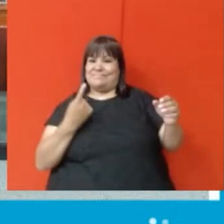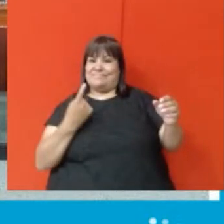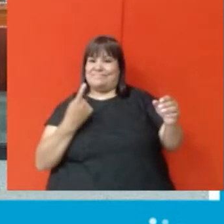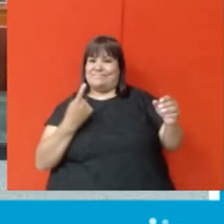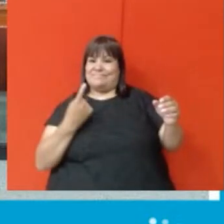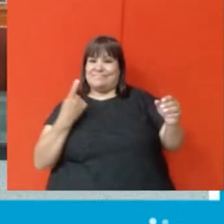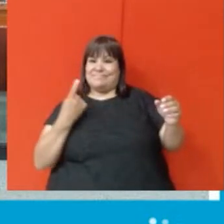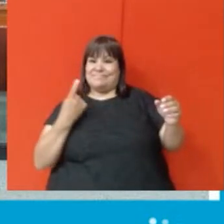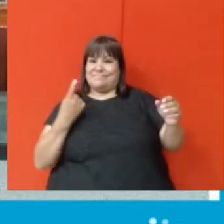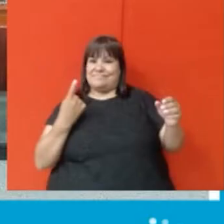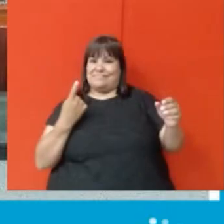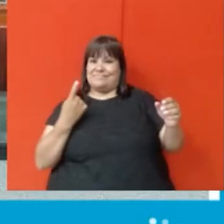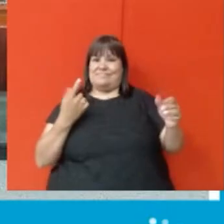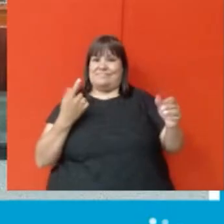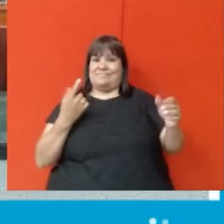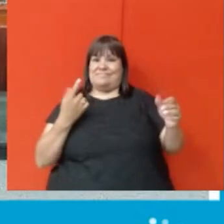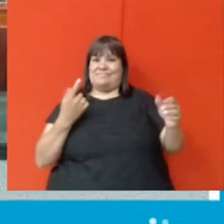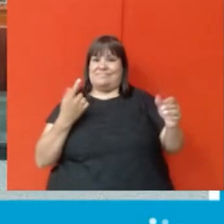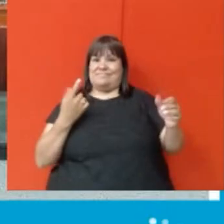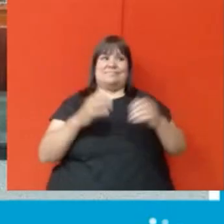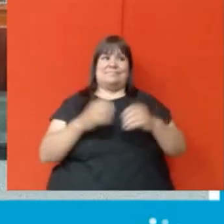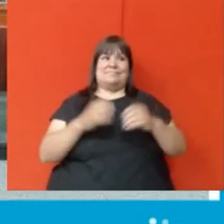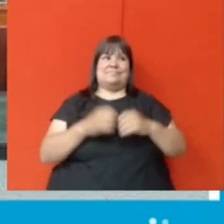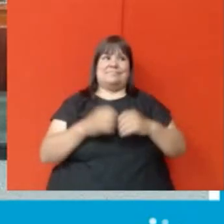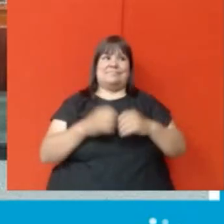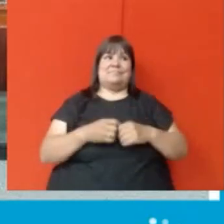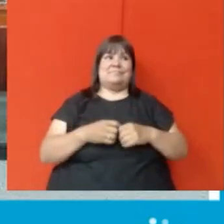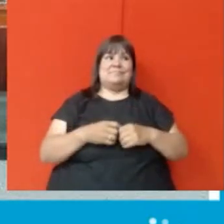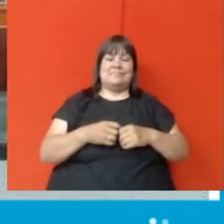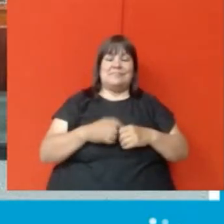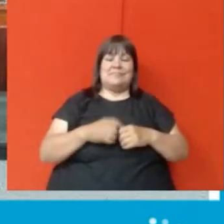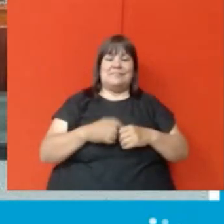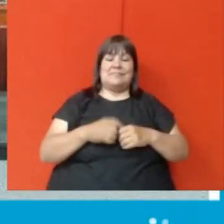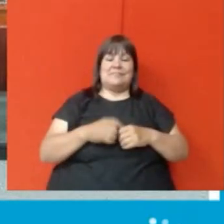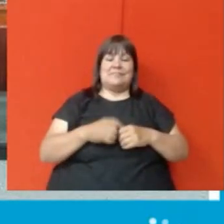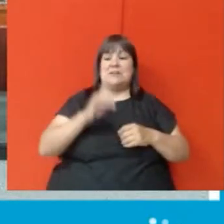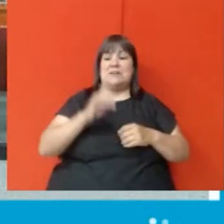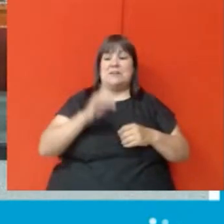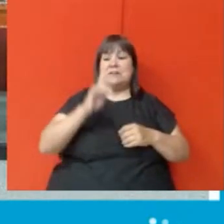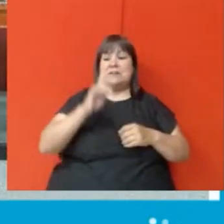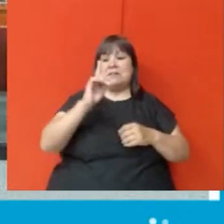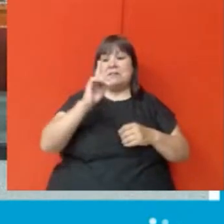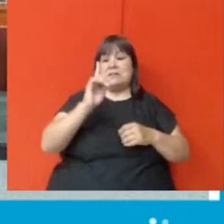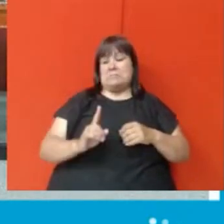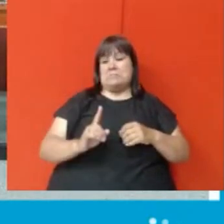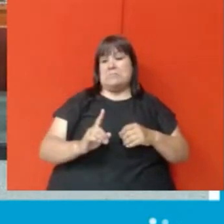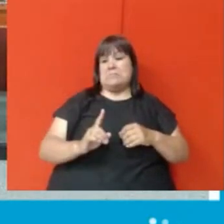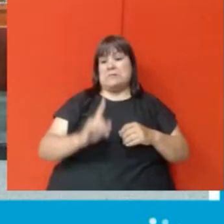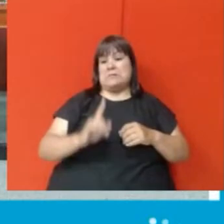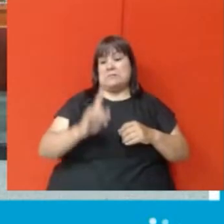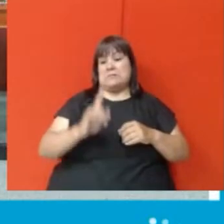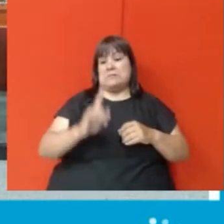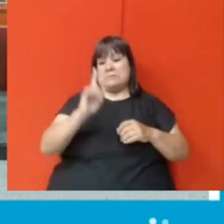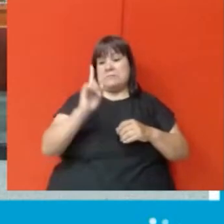pueden ver. El que lo quiere ver, lo ve. O sea, el que quiere ir a una institución, vuelvo a repetir, cualquiera que sea